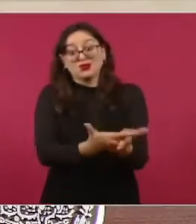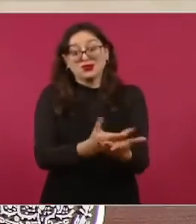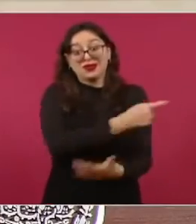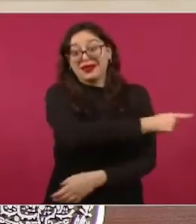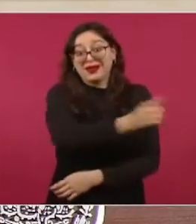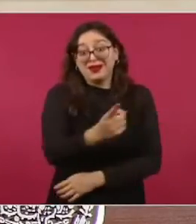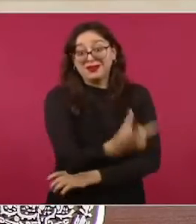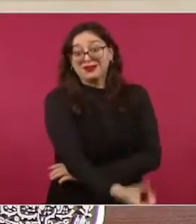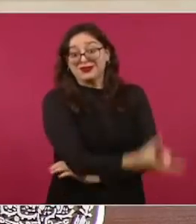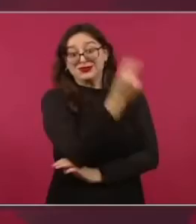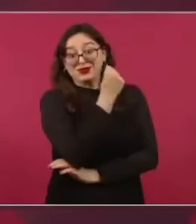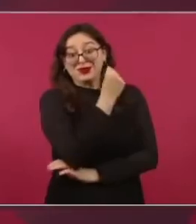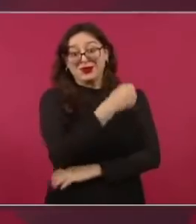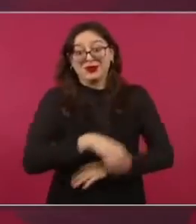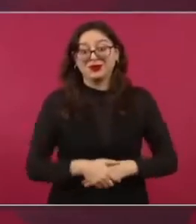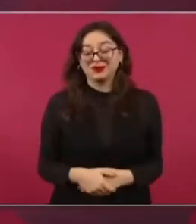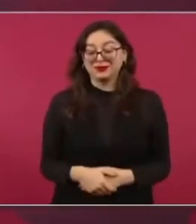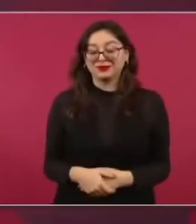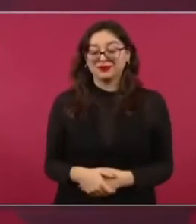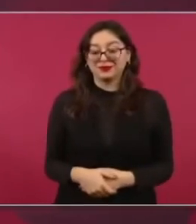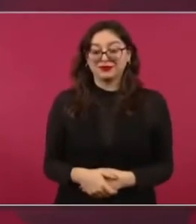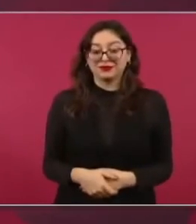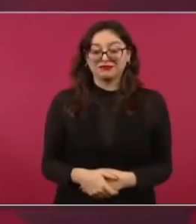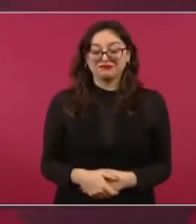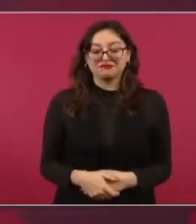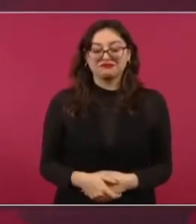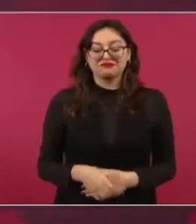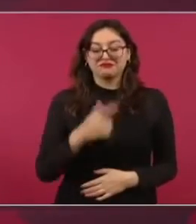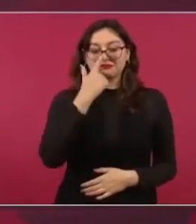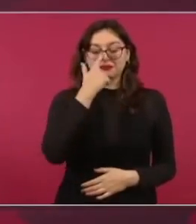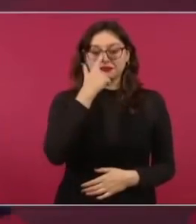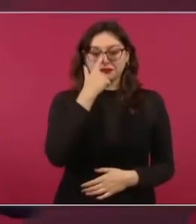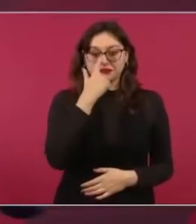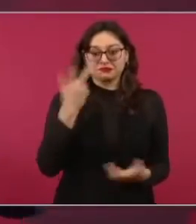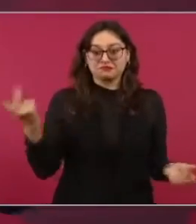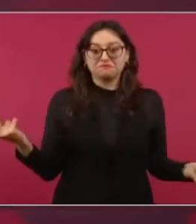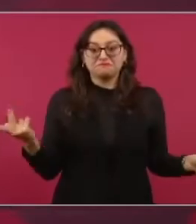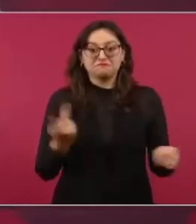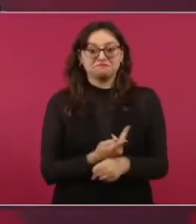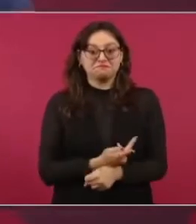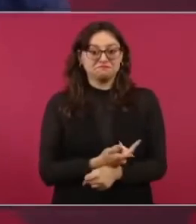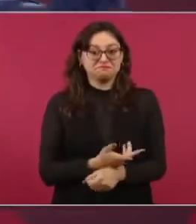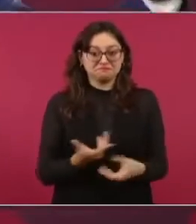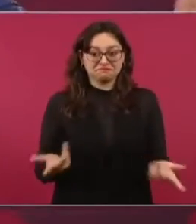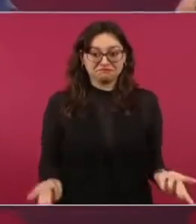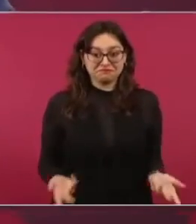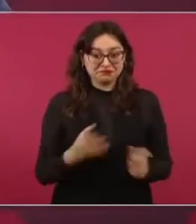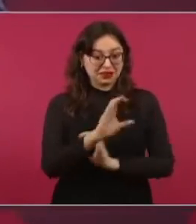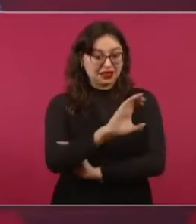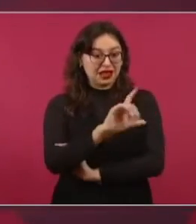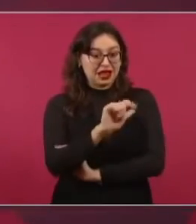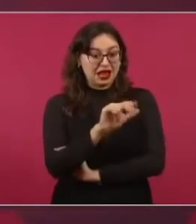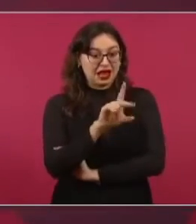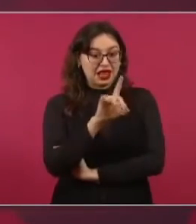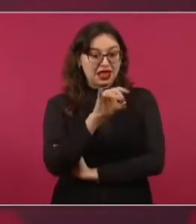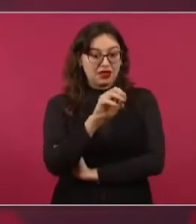porque Claudio y sus